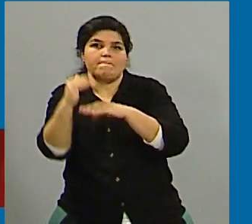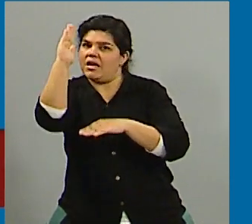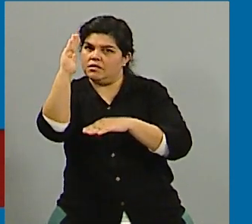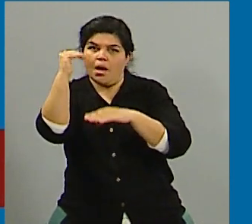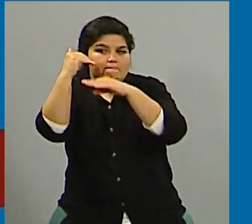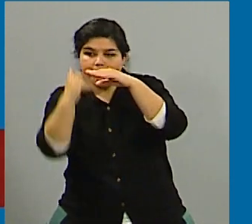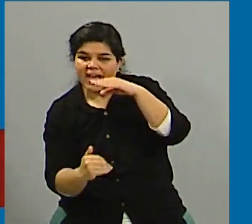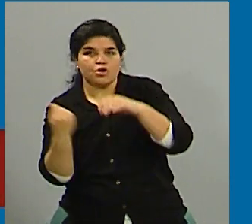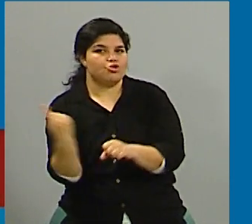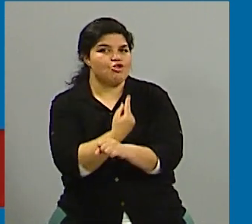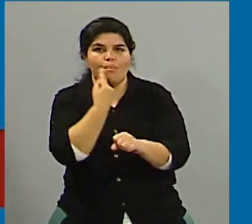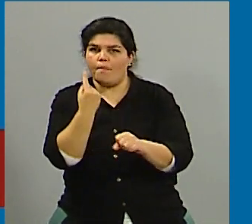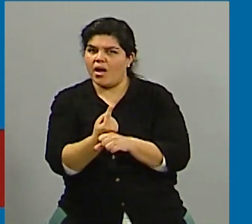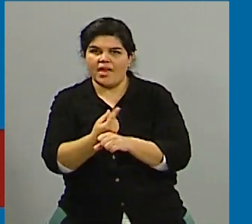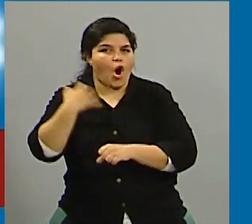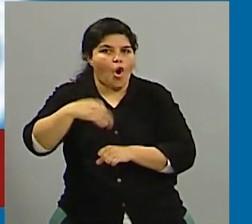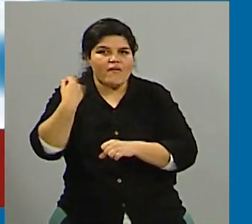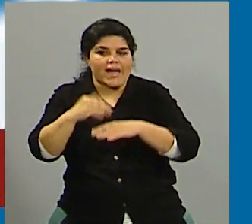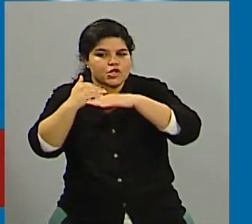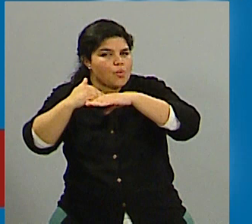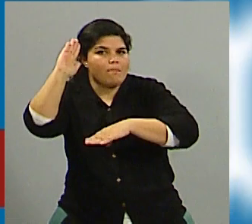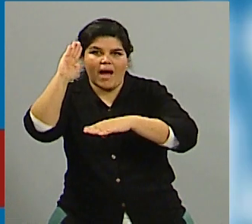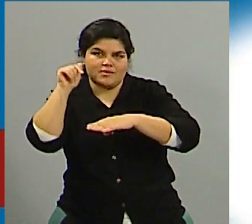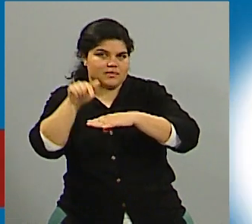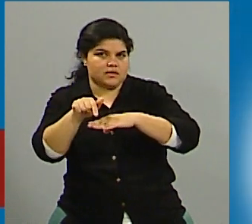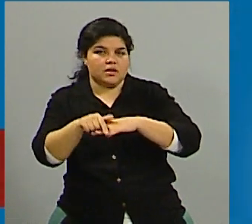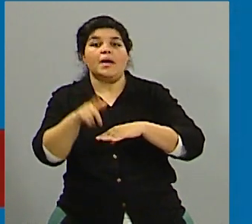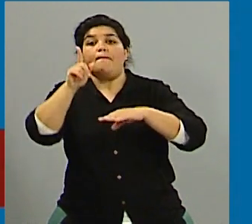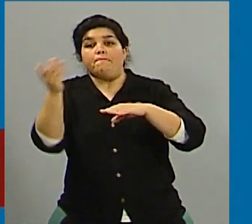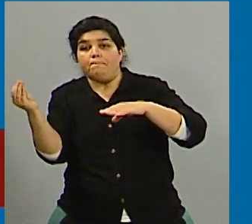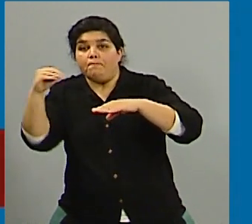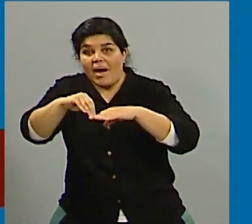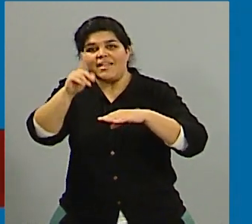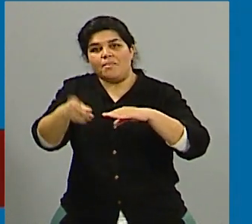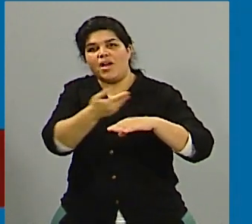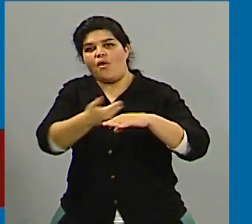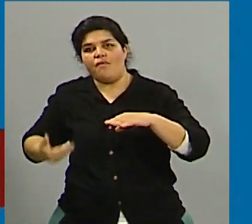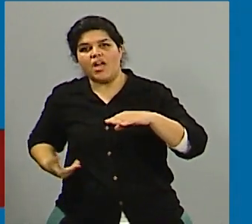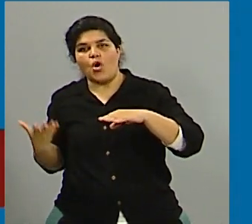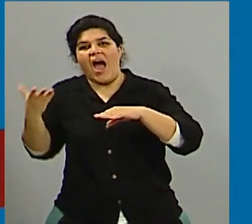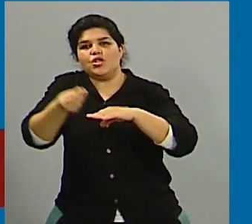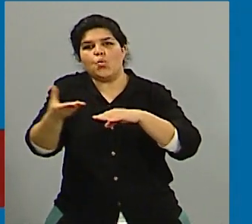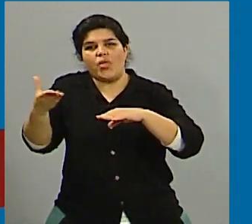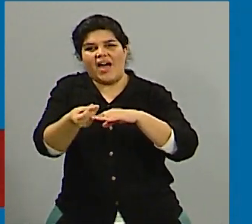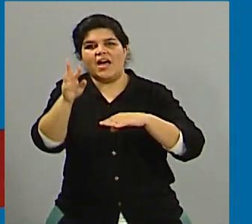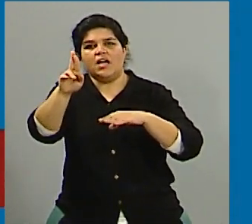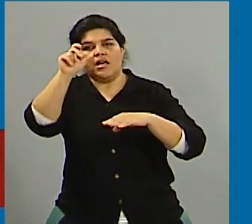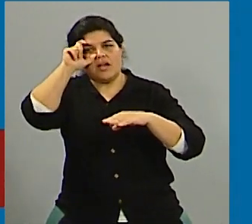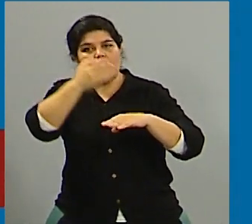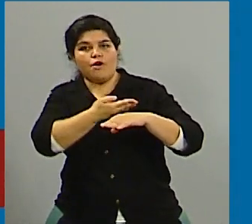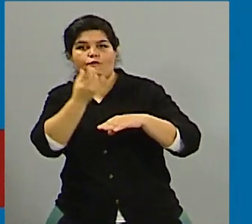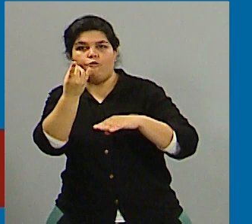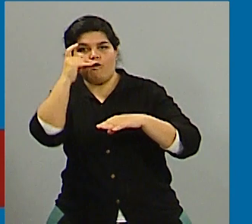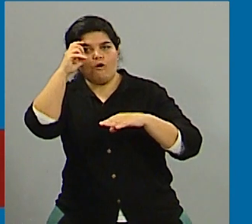mismo reciben esa también ayuda el refuerzo, adicional. Exactamente. Acá, importante aclarar esto,